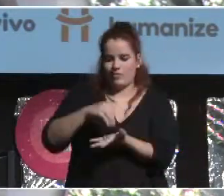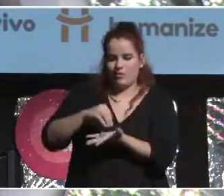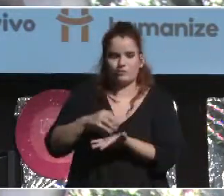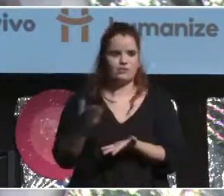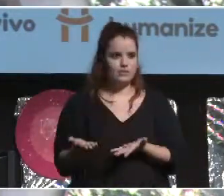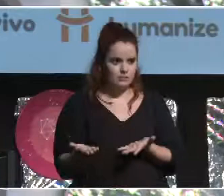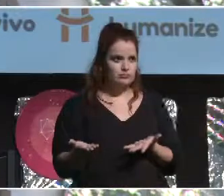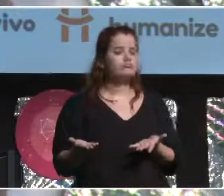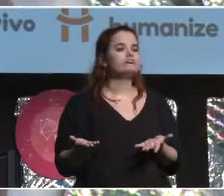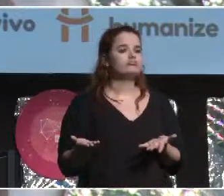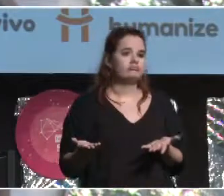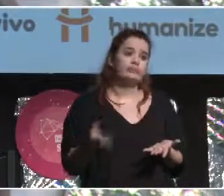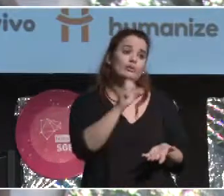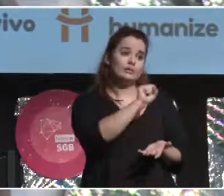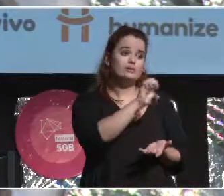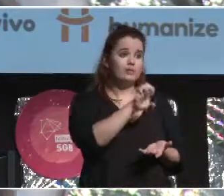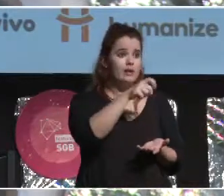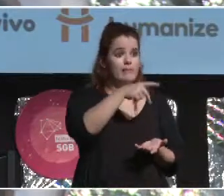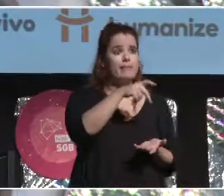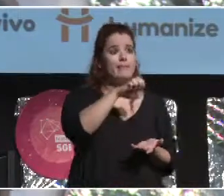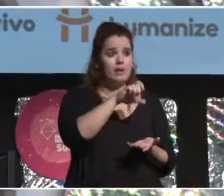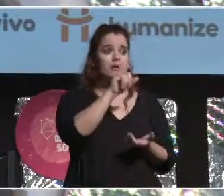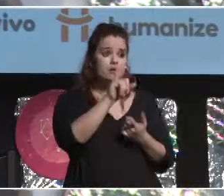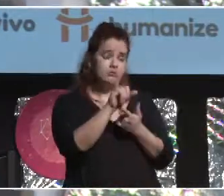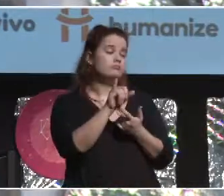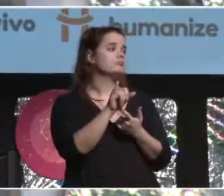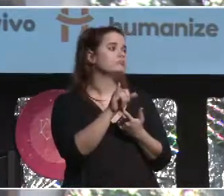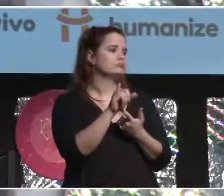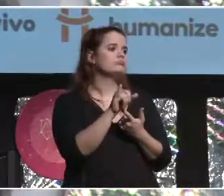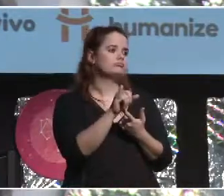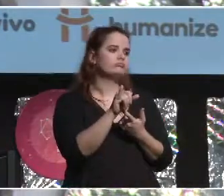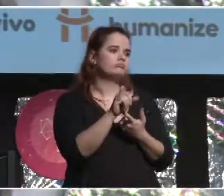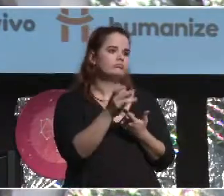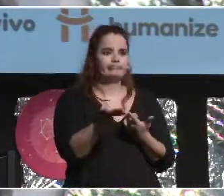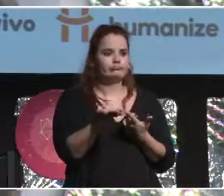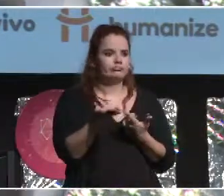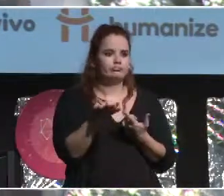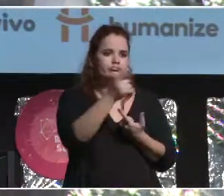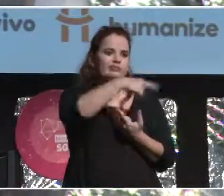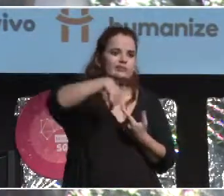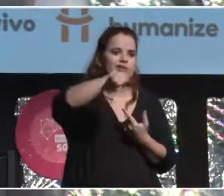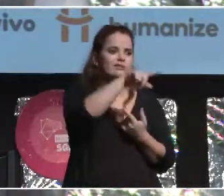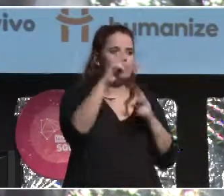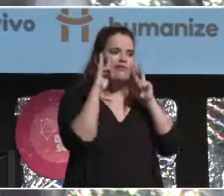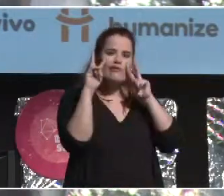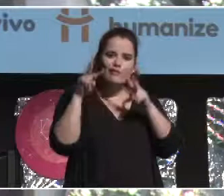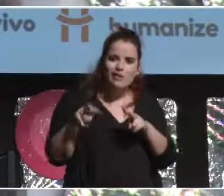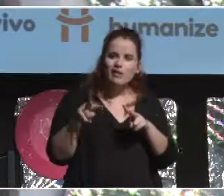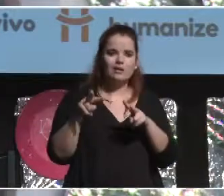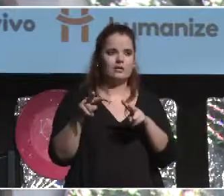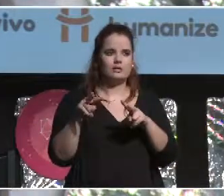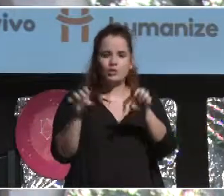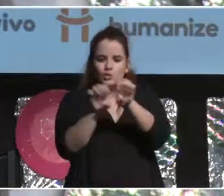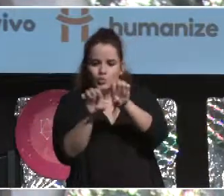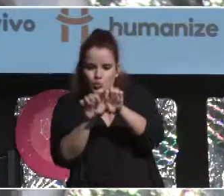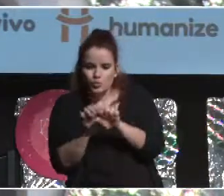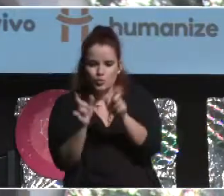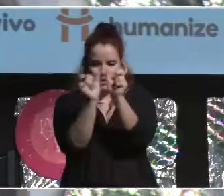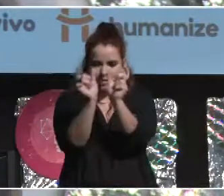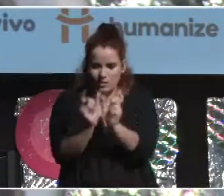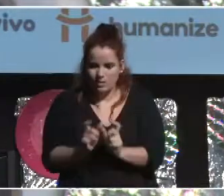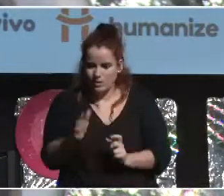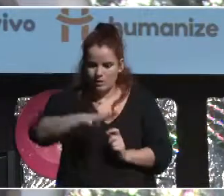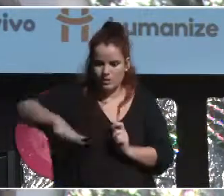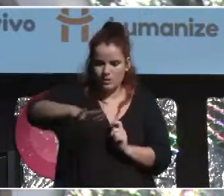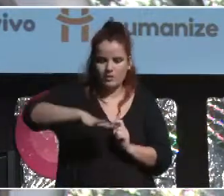CPI, ahí ustedes lo ven en los módulos, tenemos gobernanza que mide todo lo que se está haciendo a nivel de estructuras